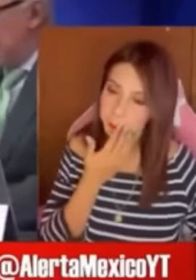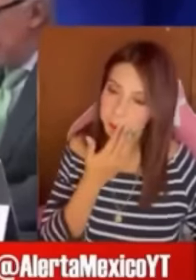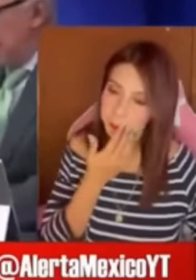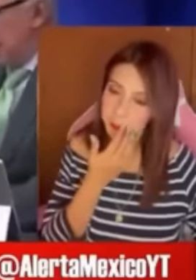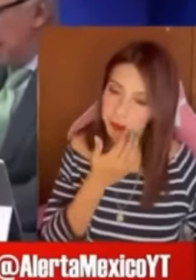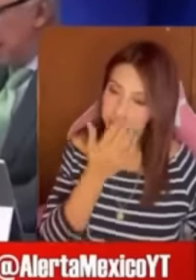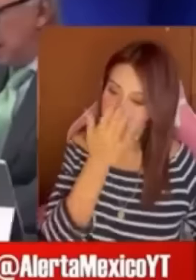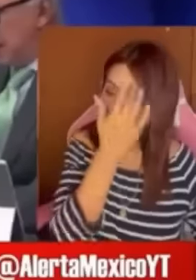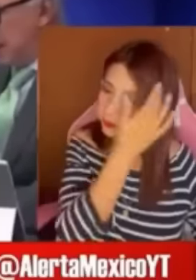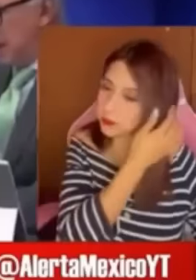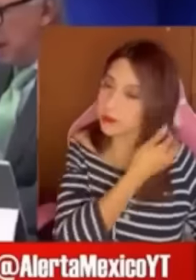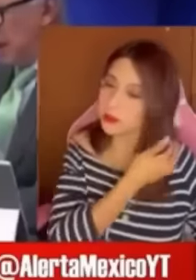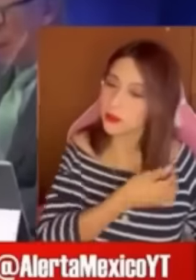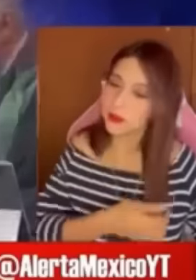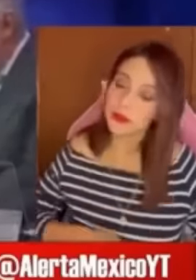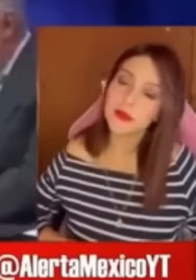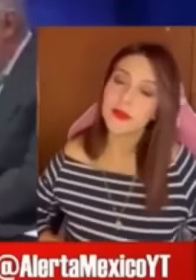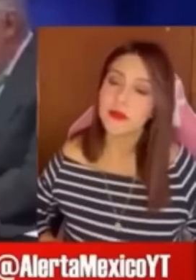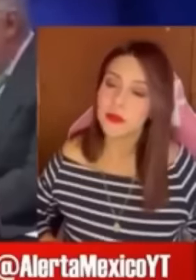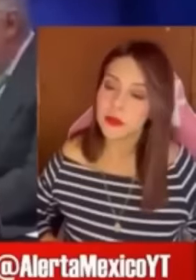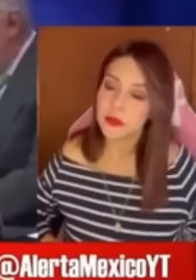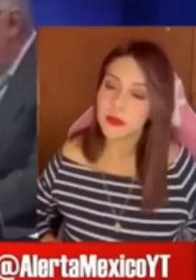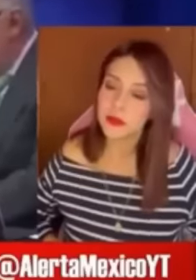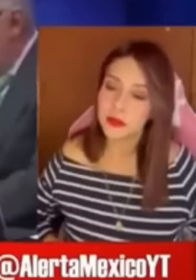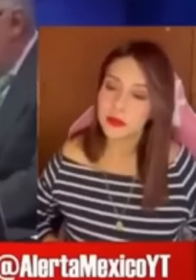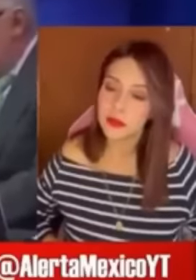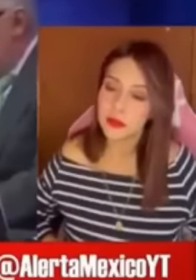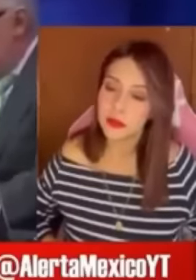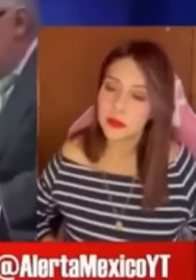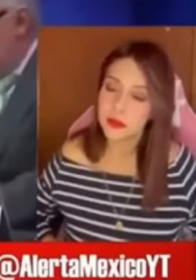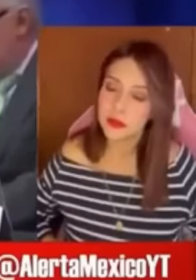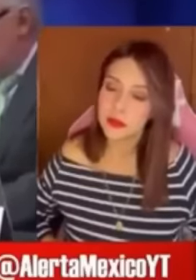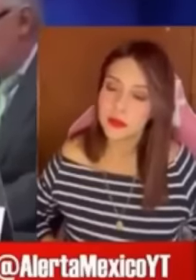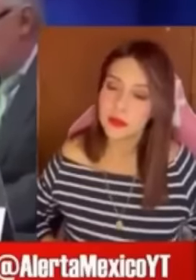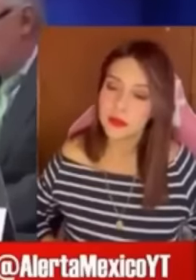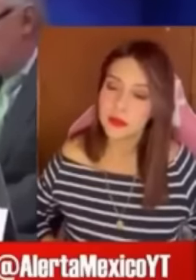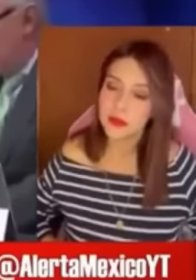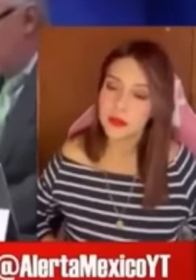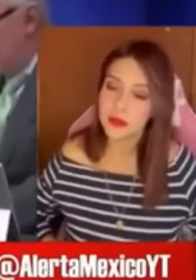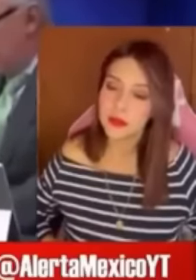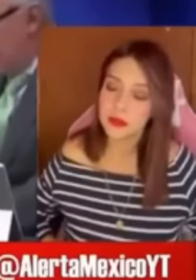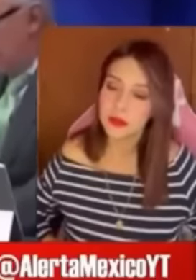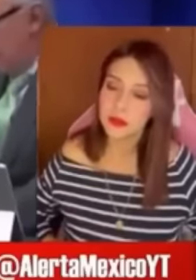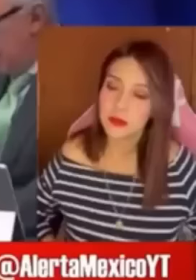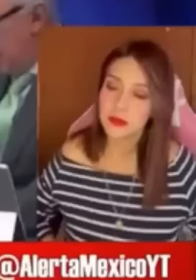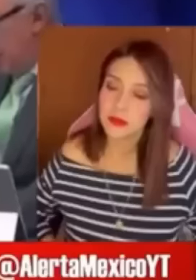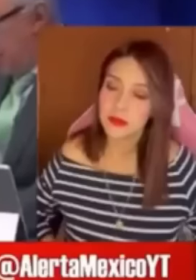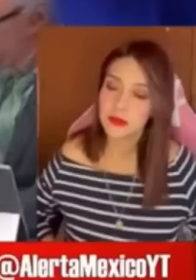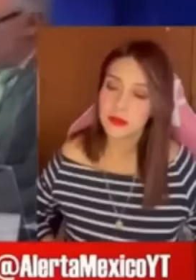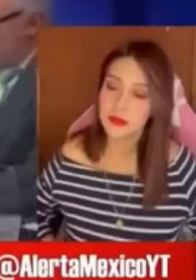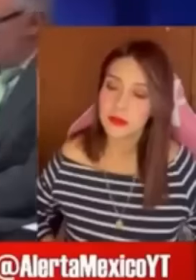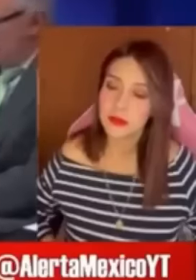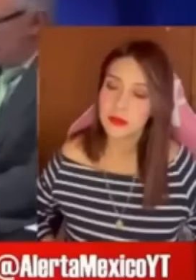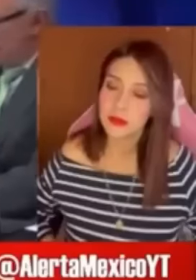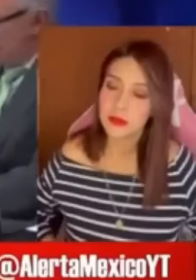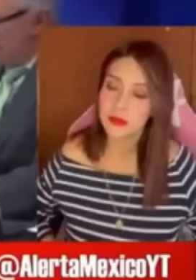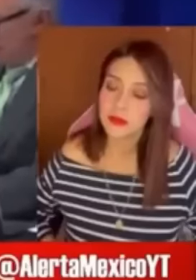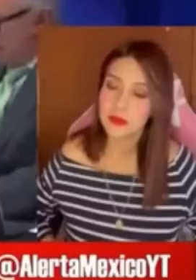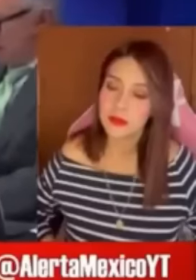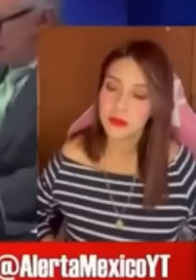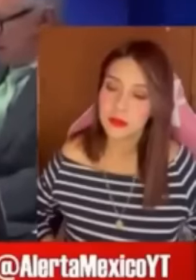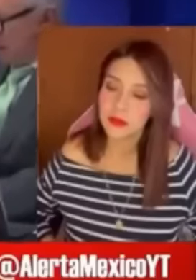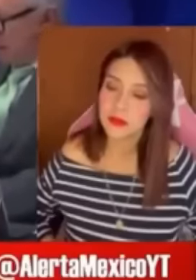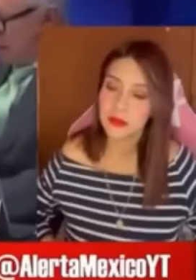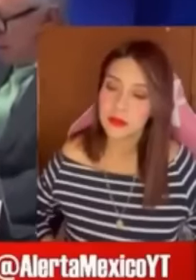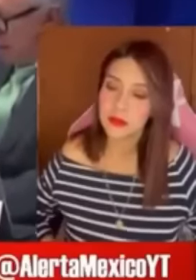de un modelo tipo Turquía, ¿te acuerdas? Con los sirios. Sí, sí, sí. Entonces se consideró que eso no era de aceptarse, y